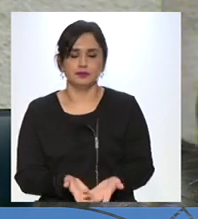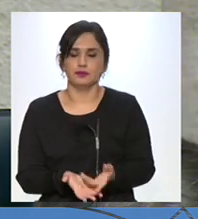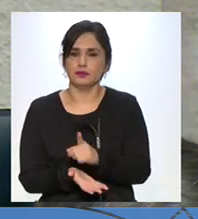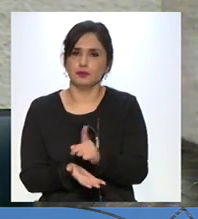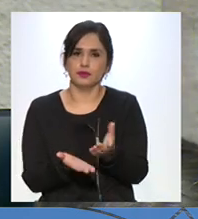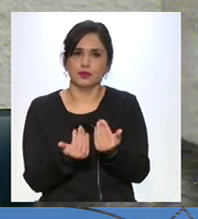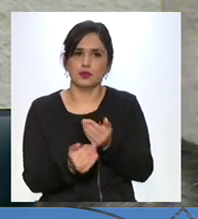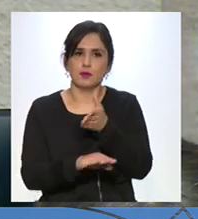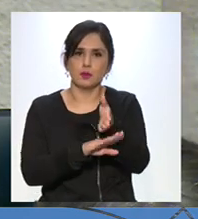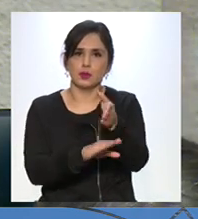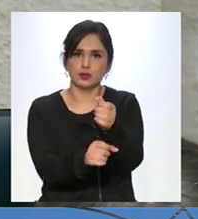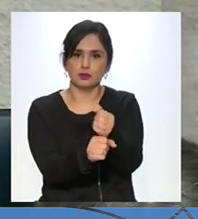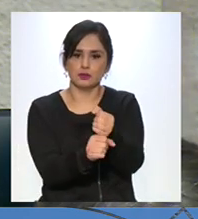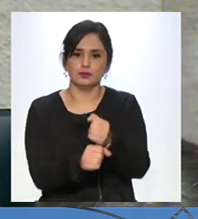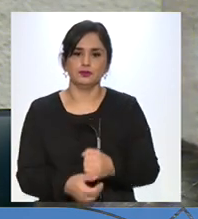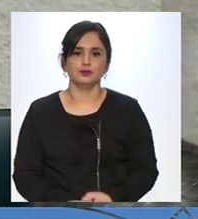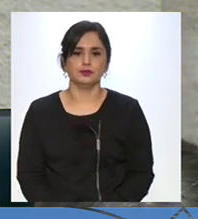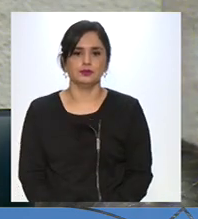a trabajar.